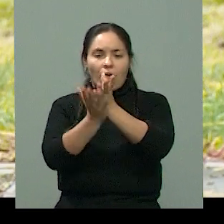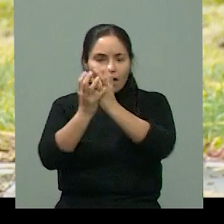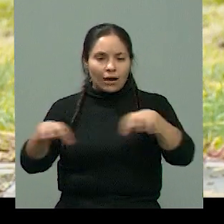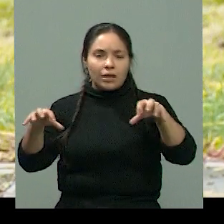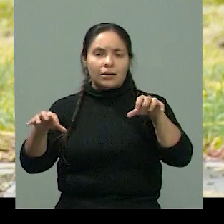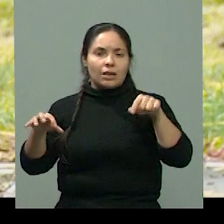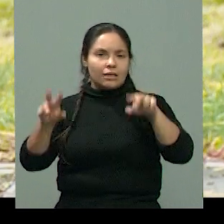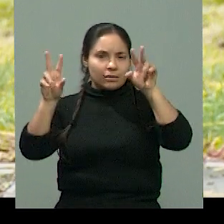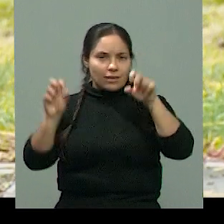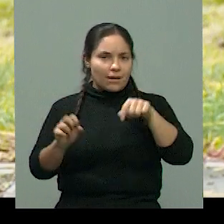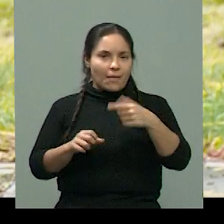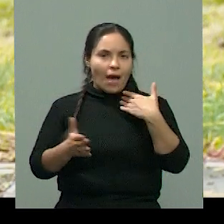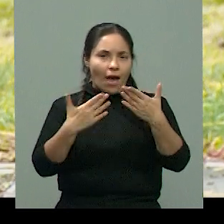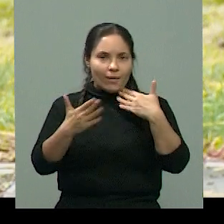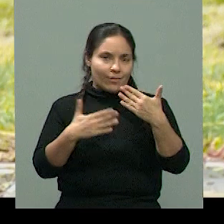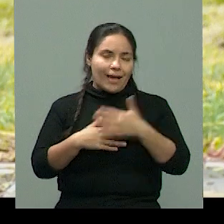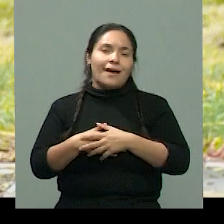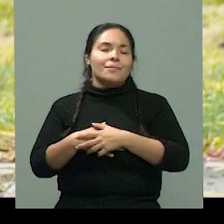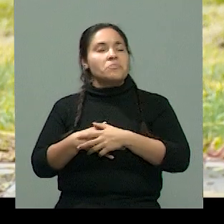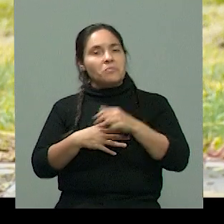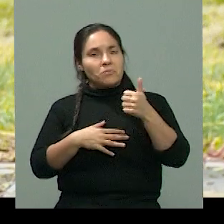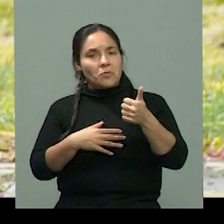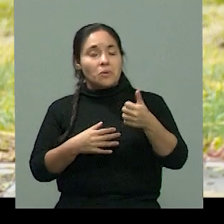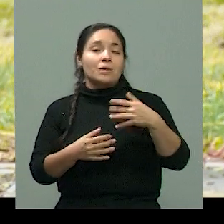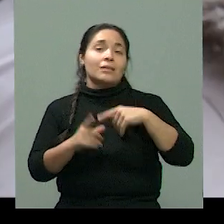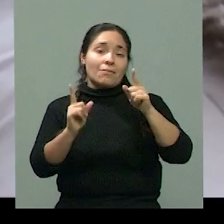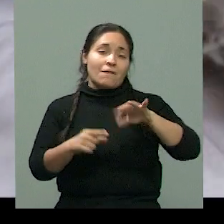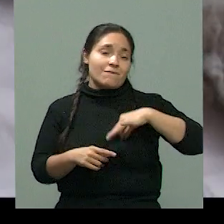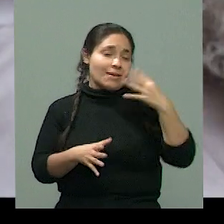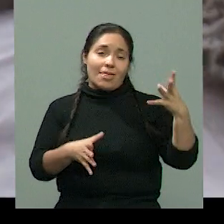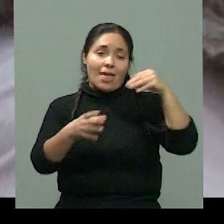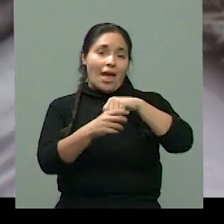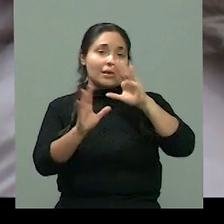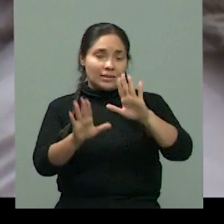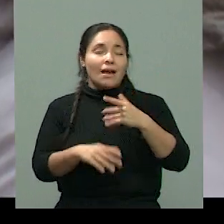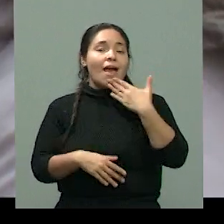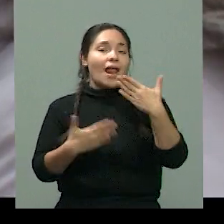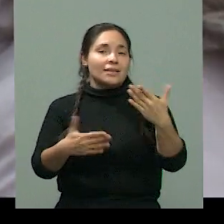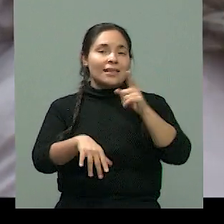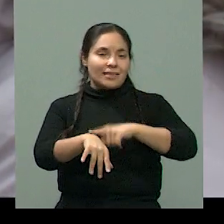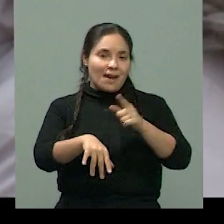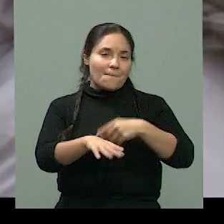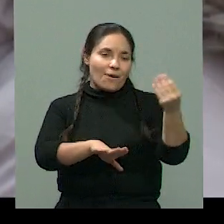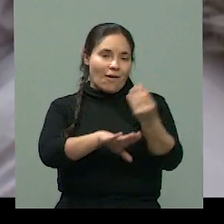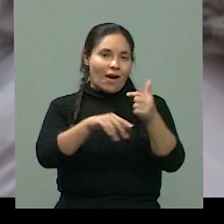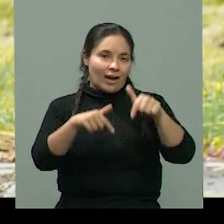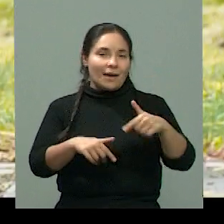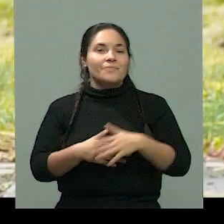tenemos simbólicamente, sí, y también es parte de nuestra vida. Y muchas gracias por tu tiempo. No, muchas gracias a